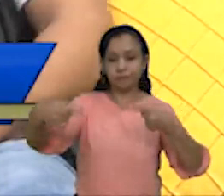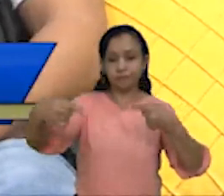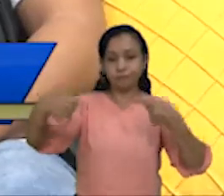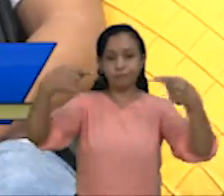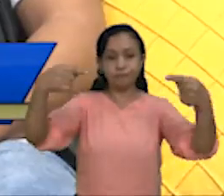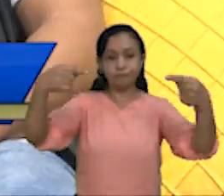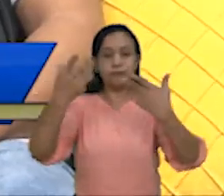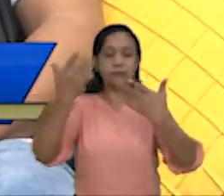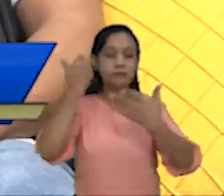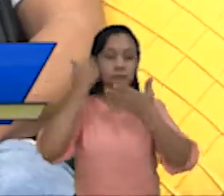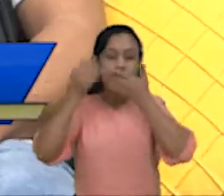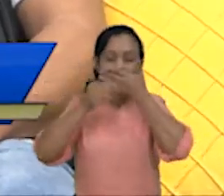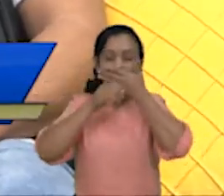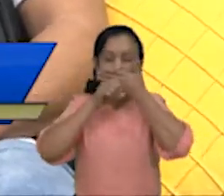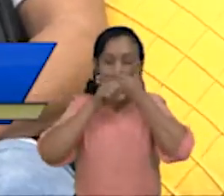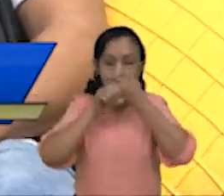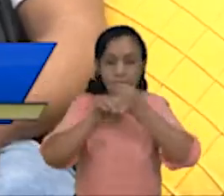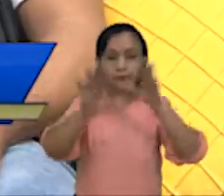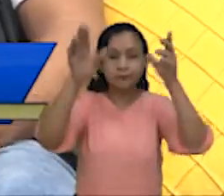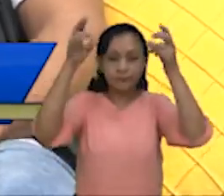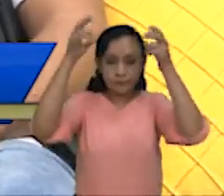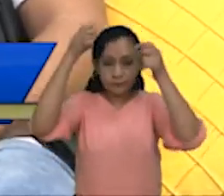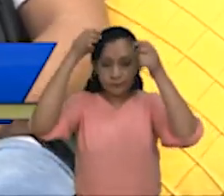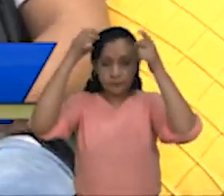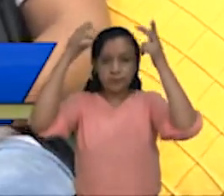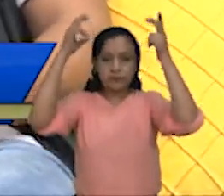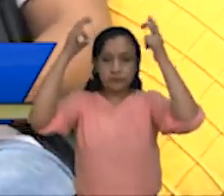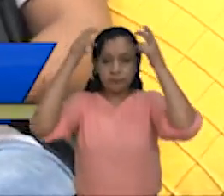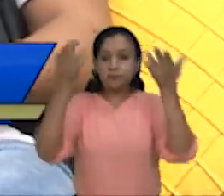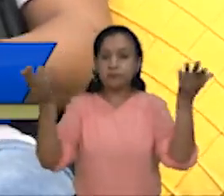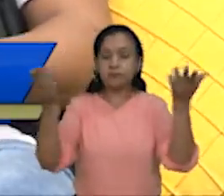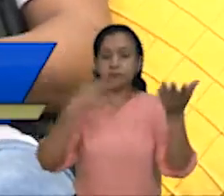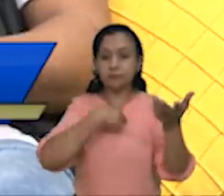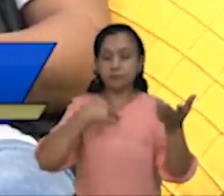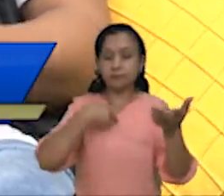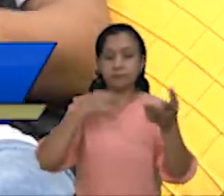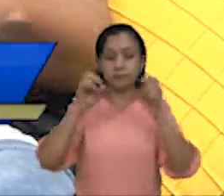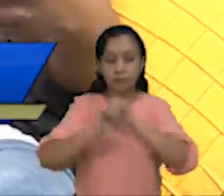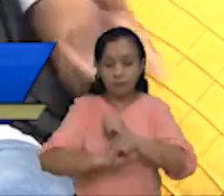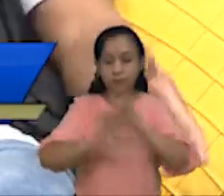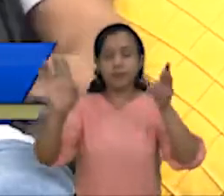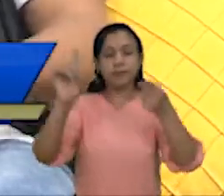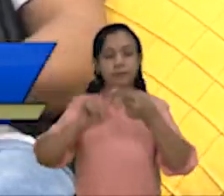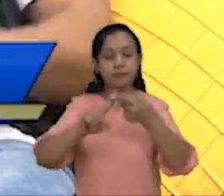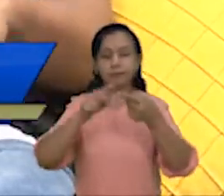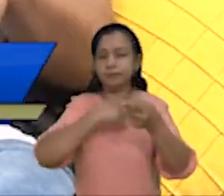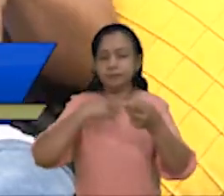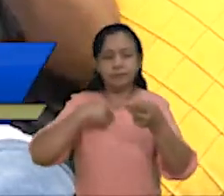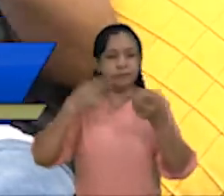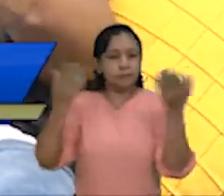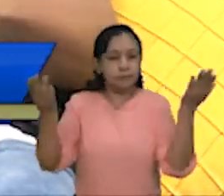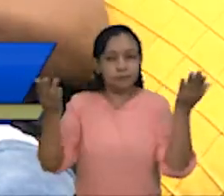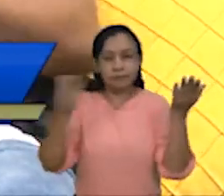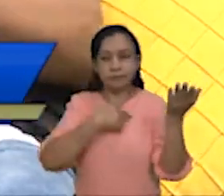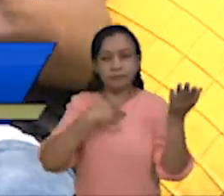con el coronavirus, pues, vos te das cuenta que hay un montón de medios que te dicen que una bomba biológica, que una bomba aquí, que